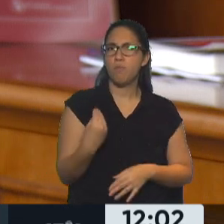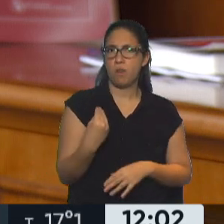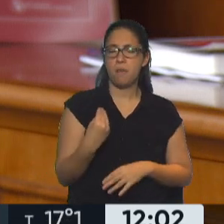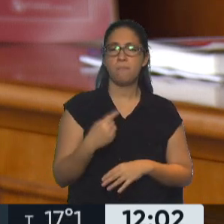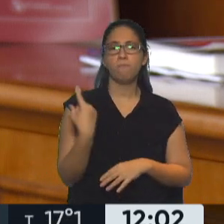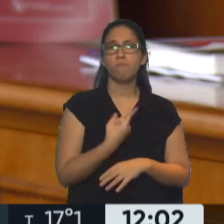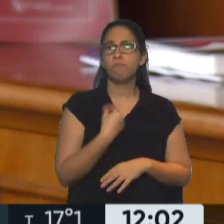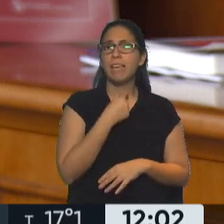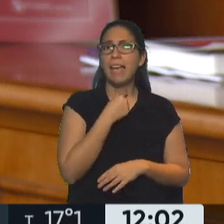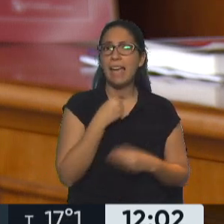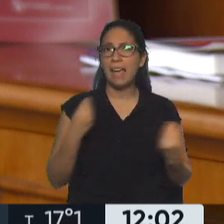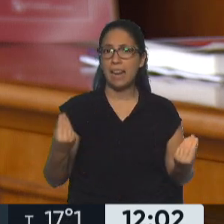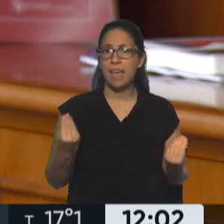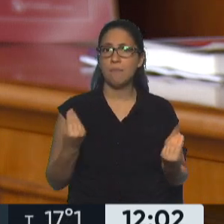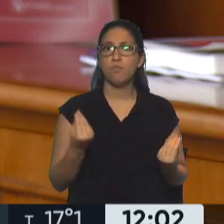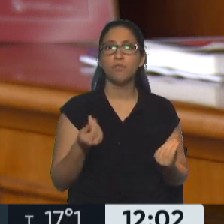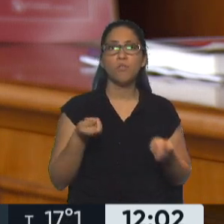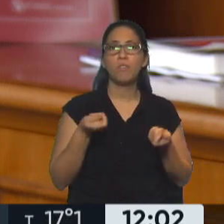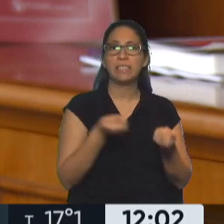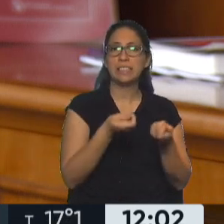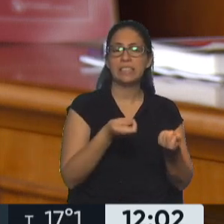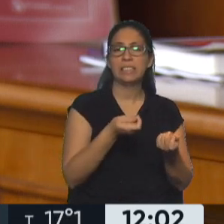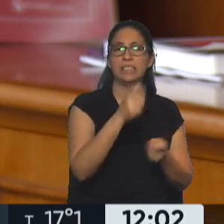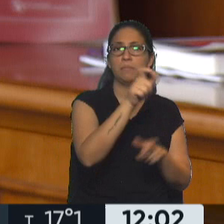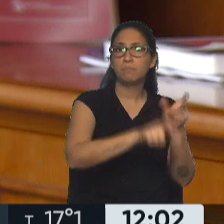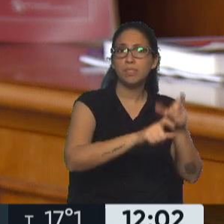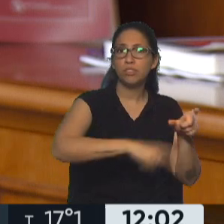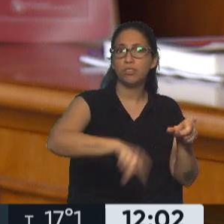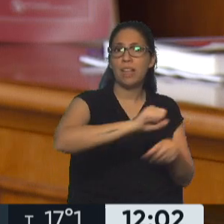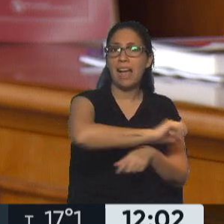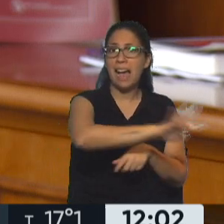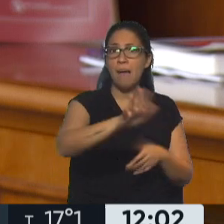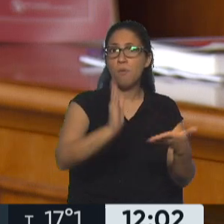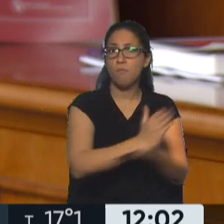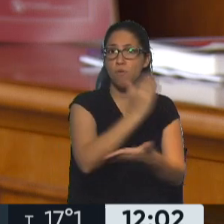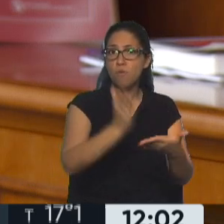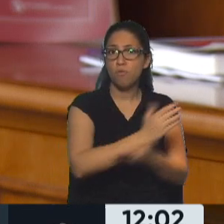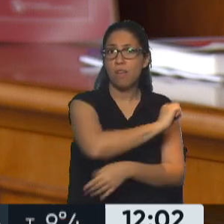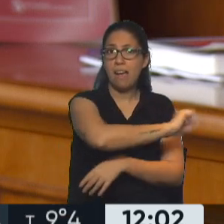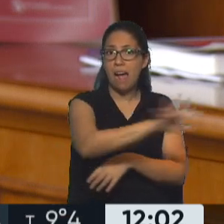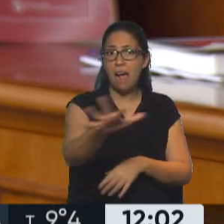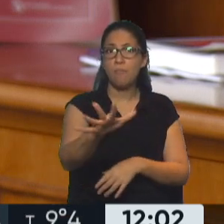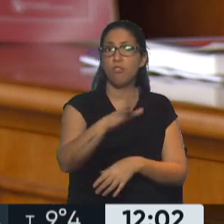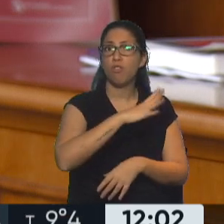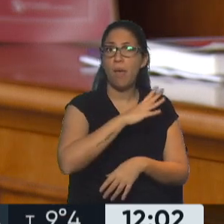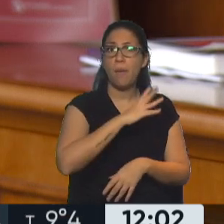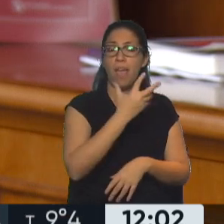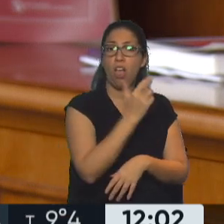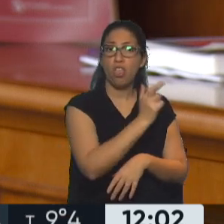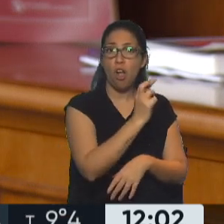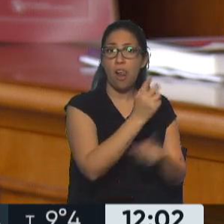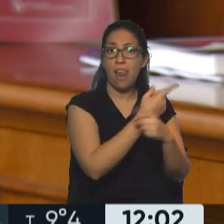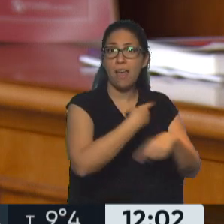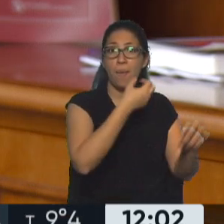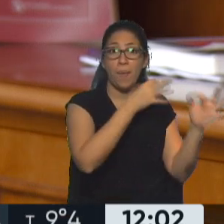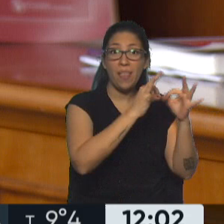que buscamos con esta medida es generar un incentivo para adelantar, para que los productores agropecuarios que todavía no liquidaron sus exportaciones,